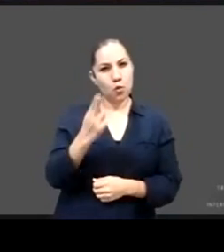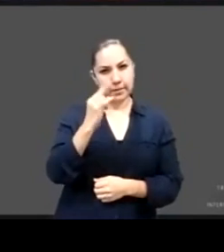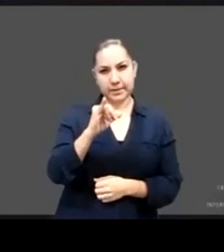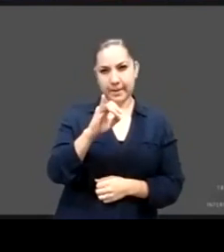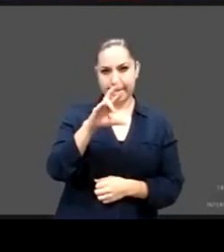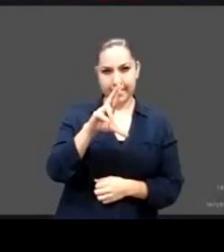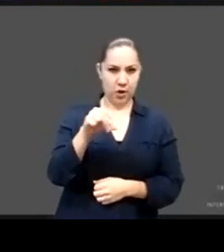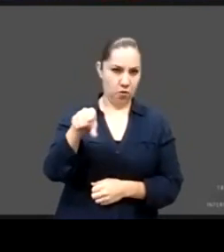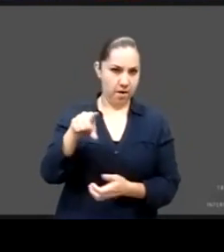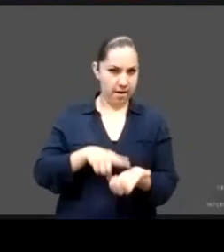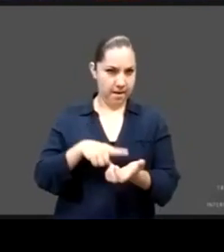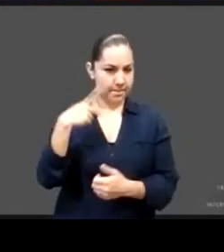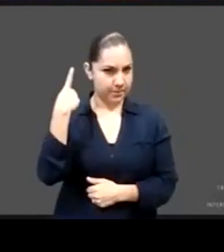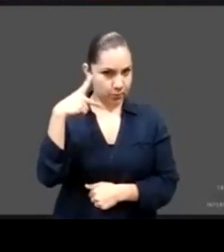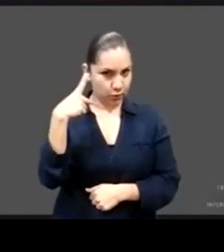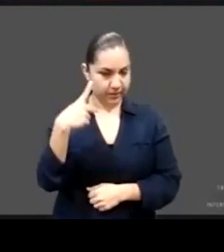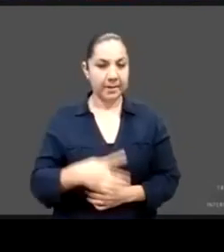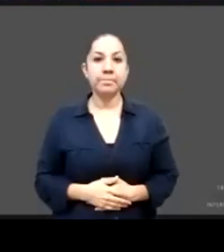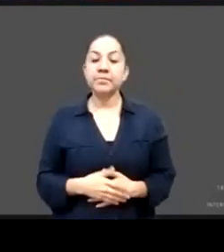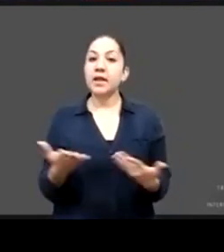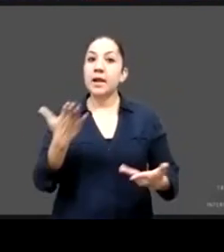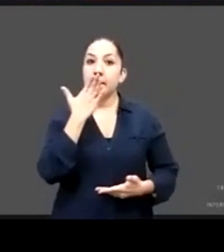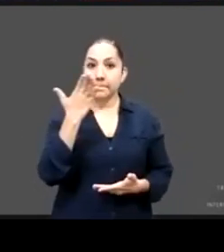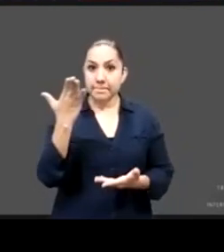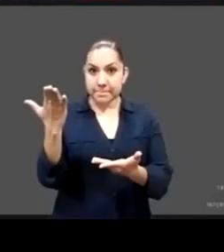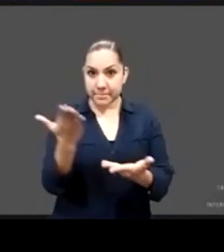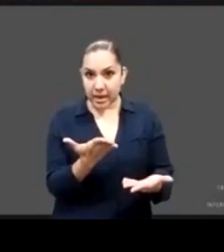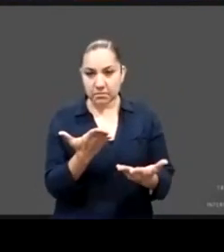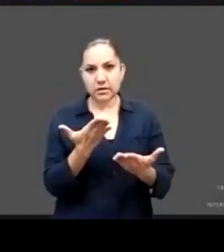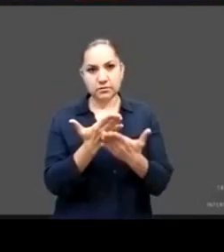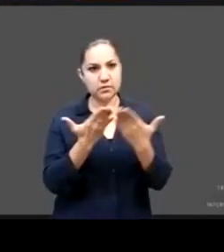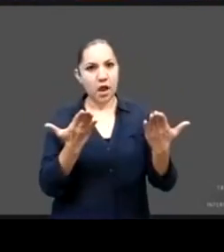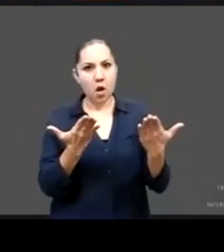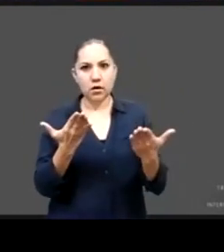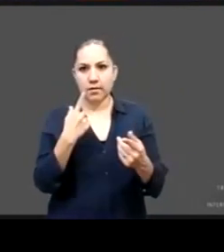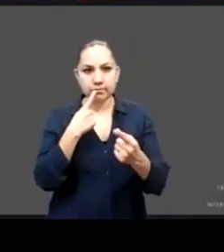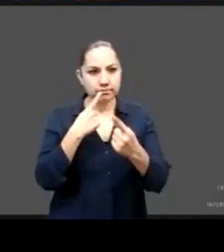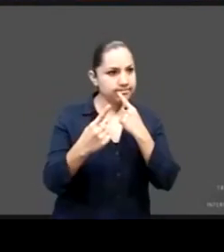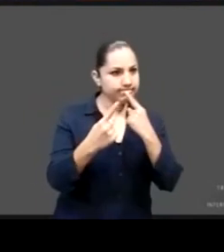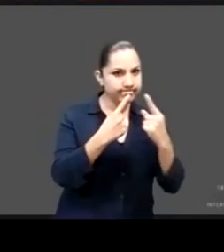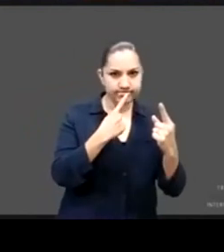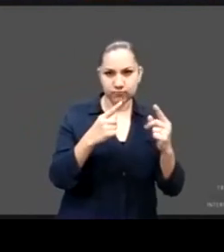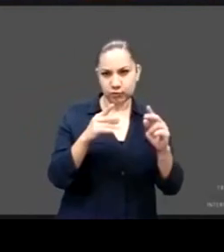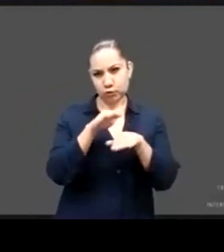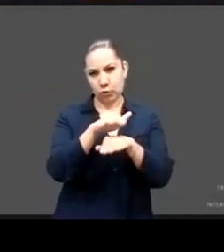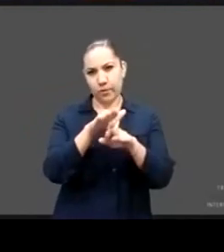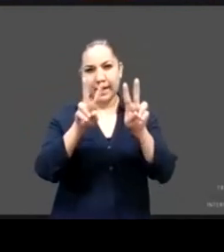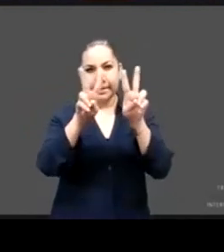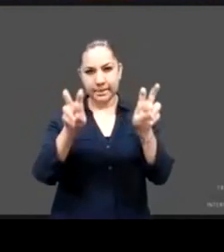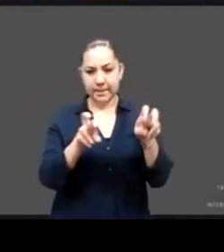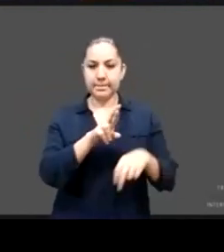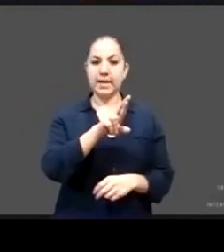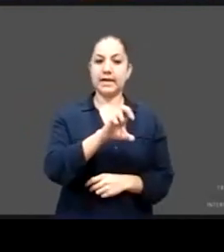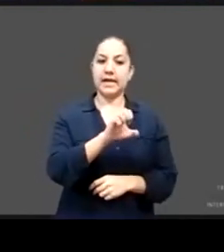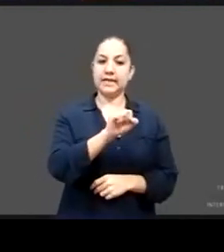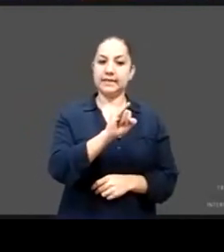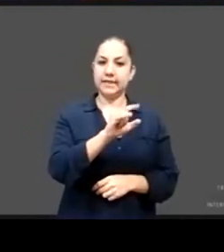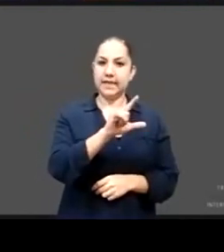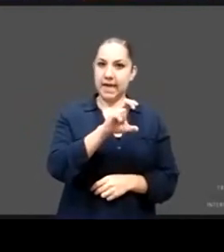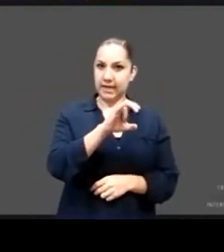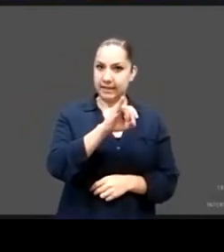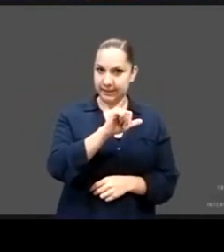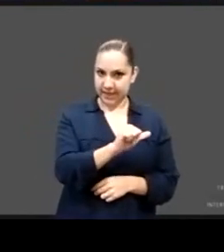a esta mesa de análisis en torno a la resiliencia y redes solidarias con